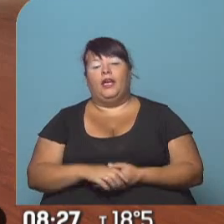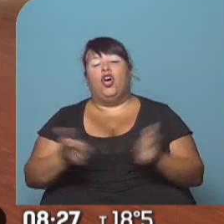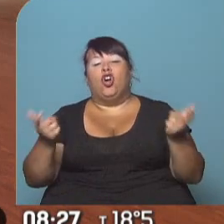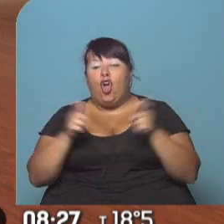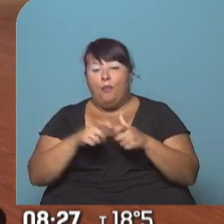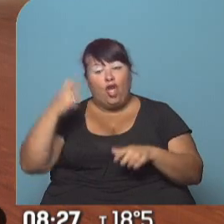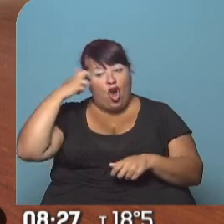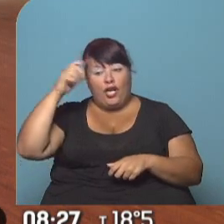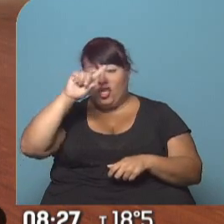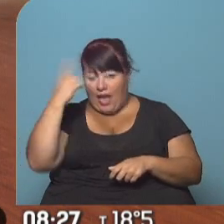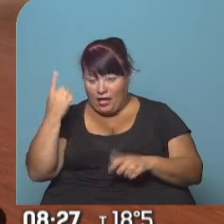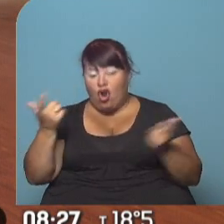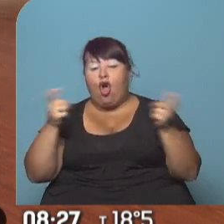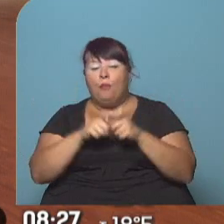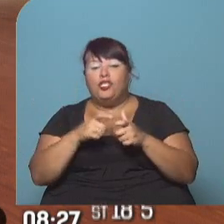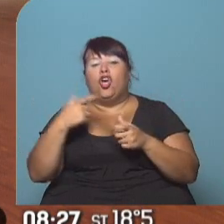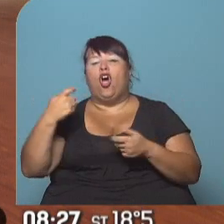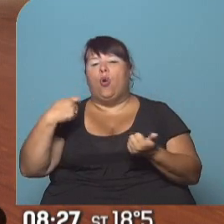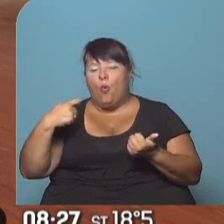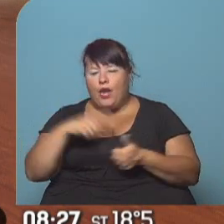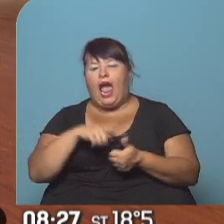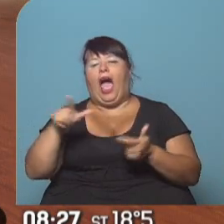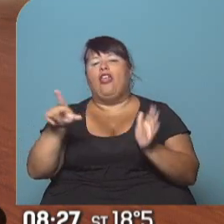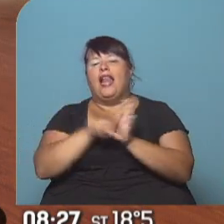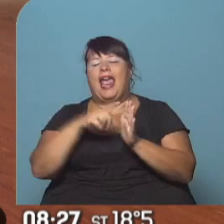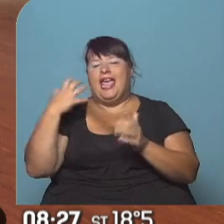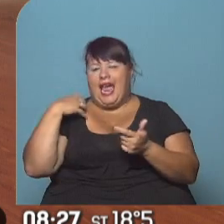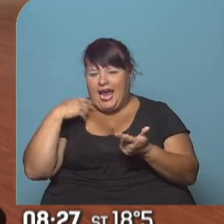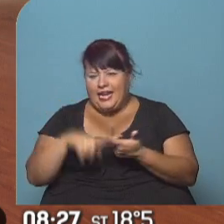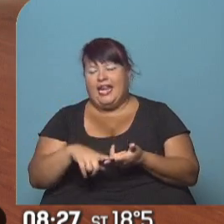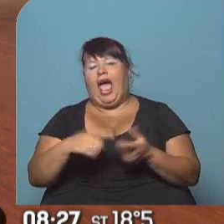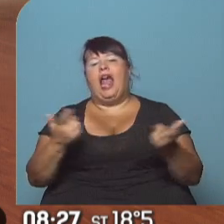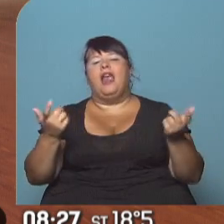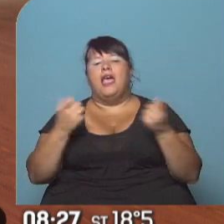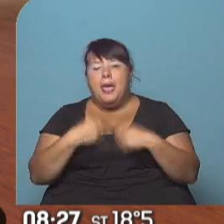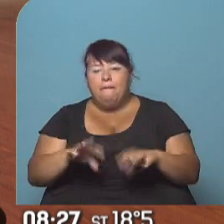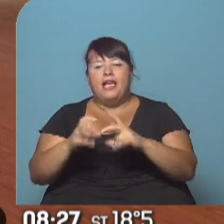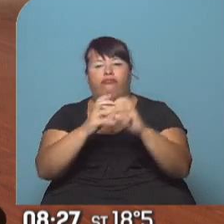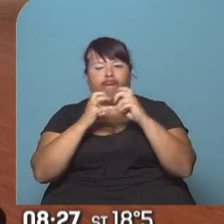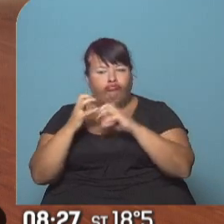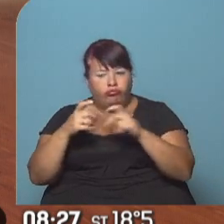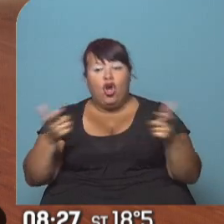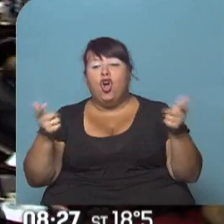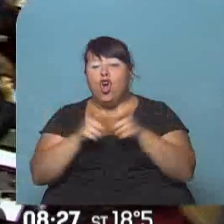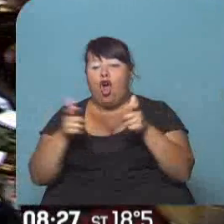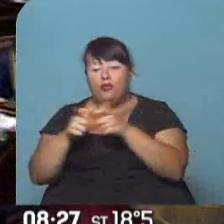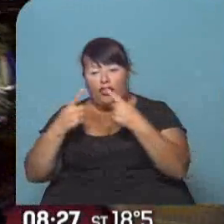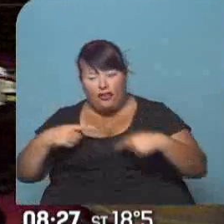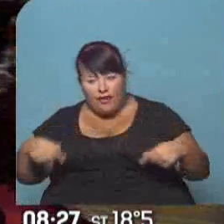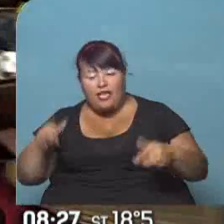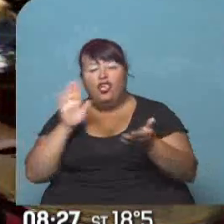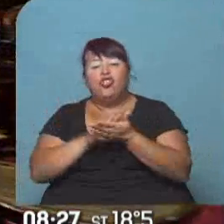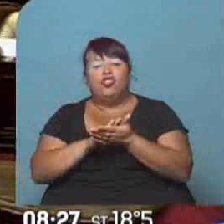Comisiones del Congreso Nacional, Comisión de Previsión Social, Comisión de Legislación General, comenzó el debate en comisiones